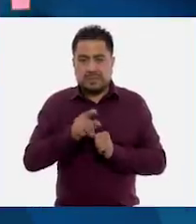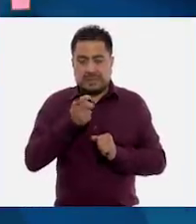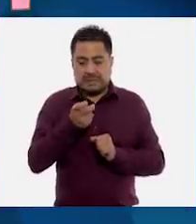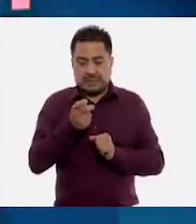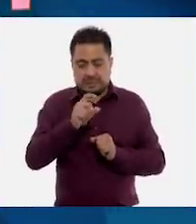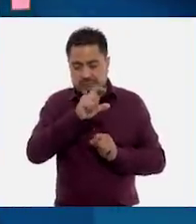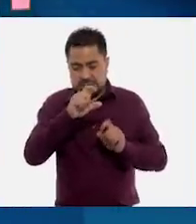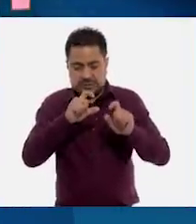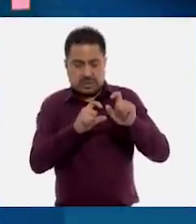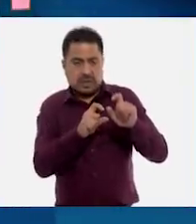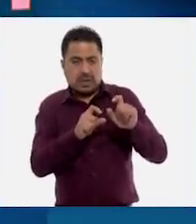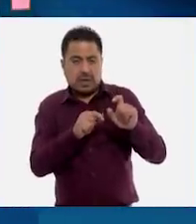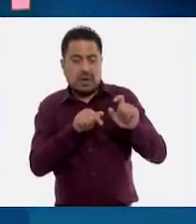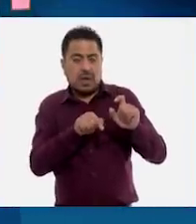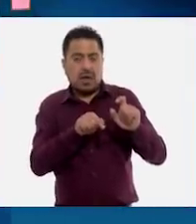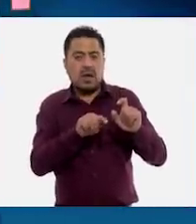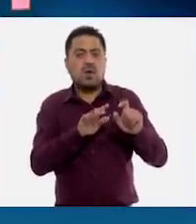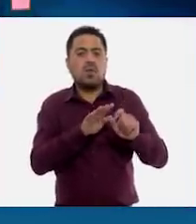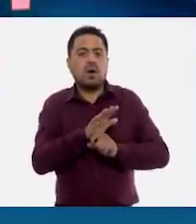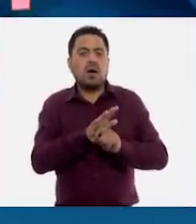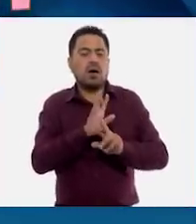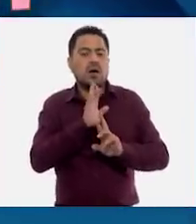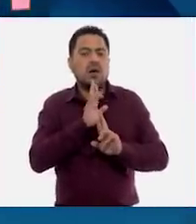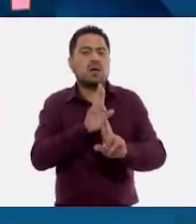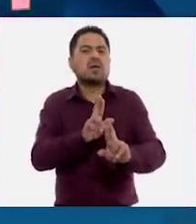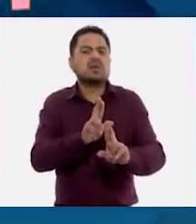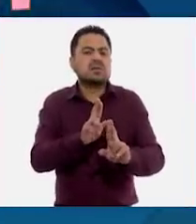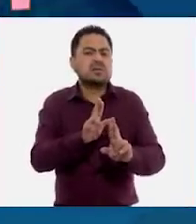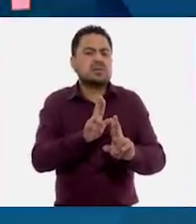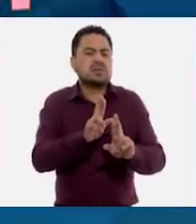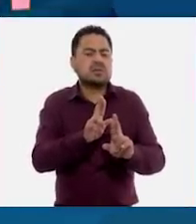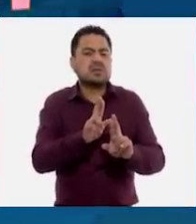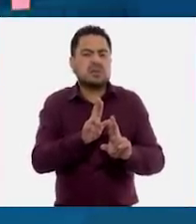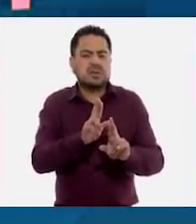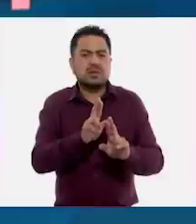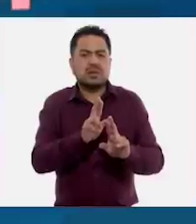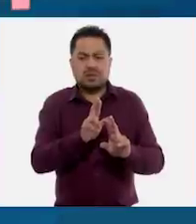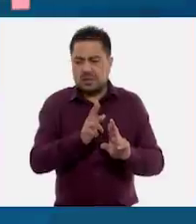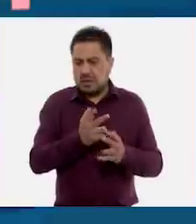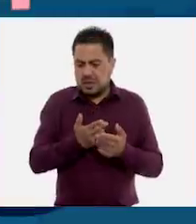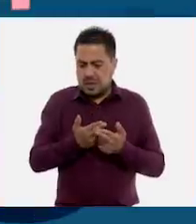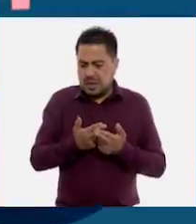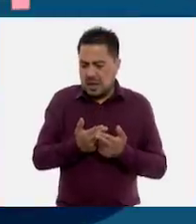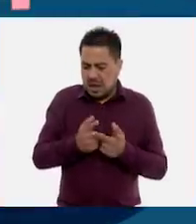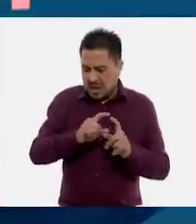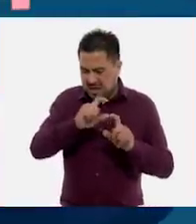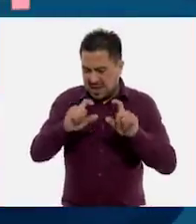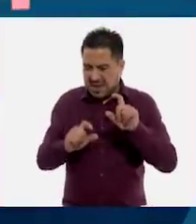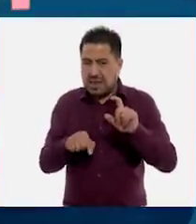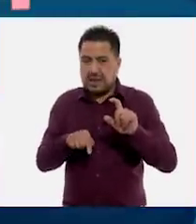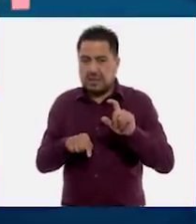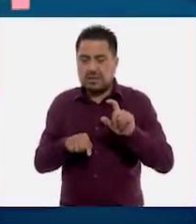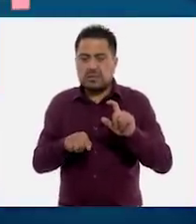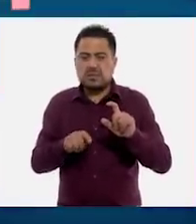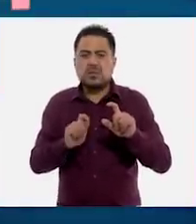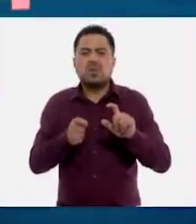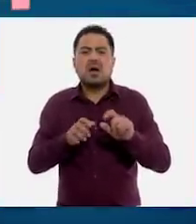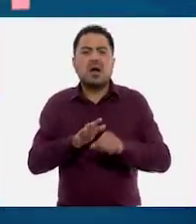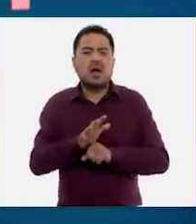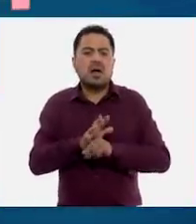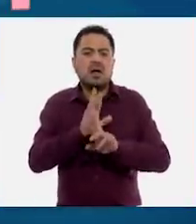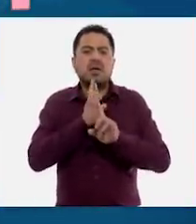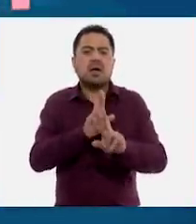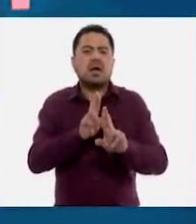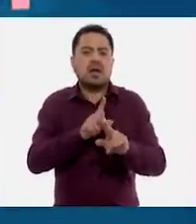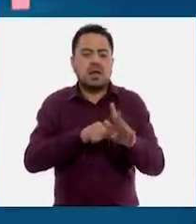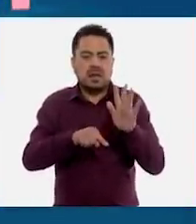división. Y el resultado, el residuo... El residuo, muy bien. Es el resultado de